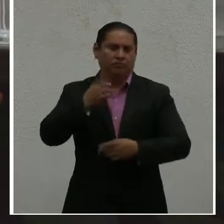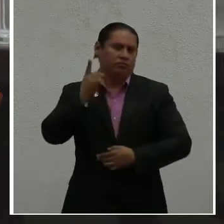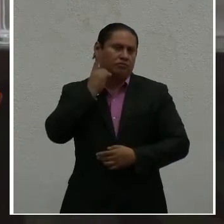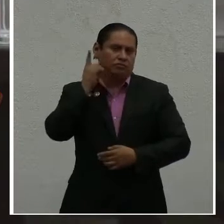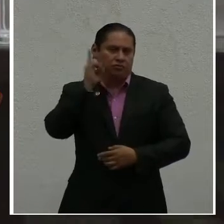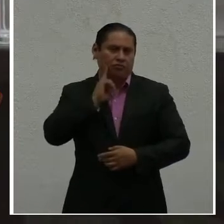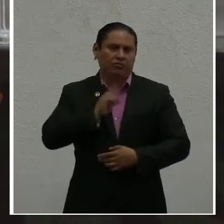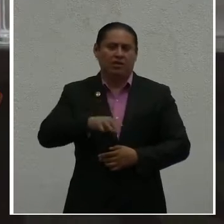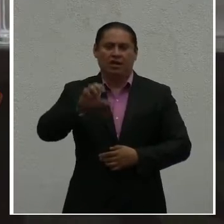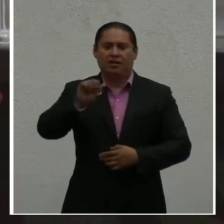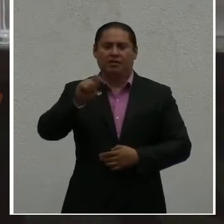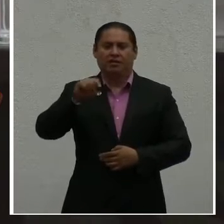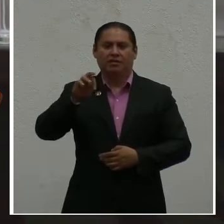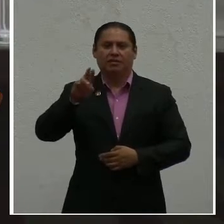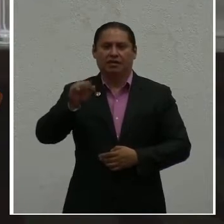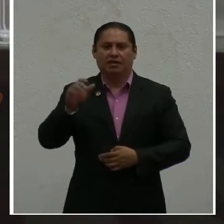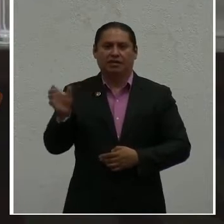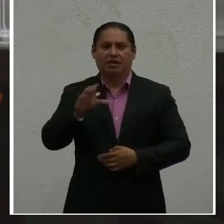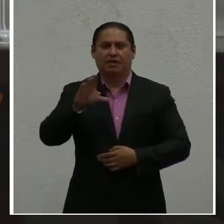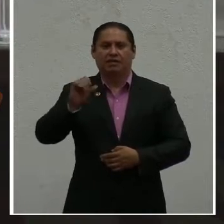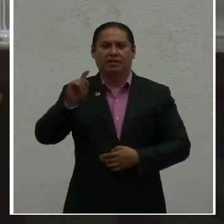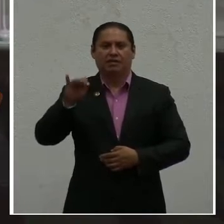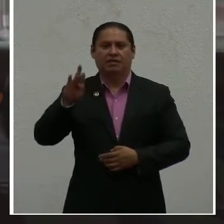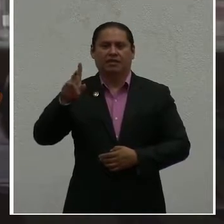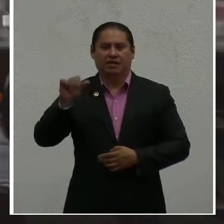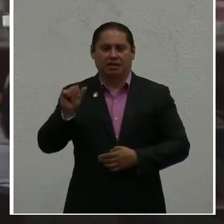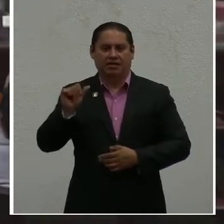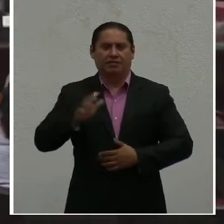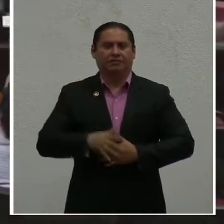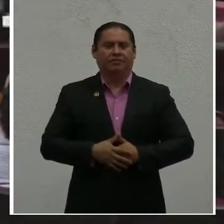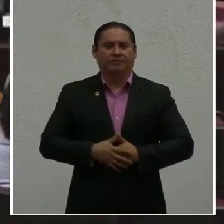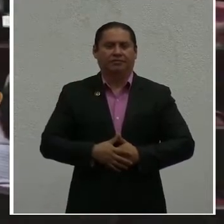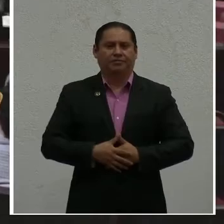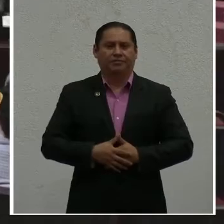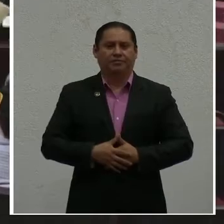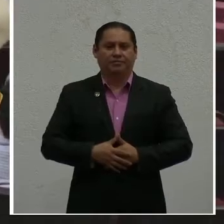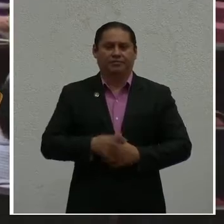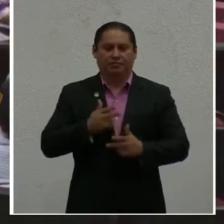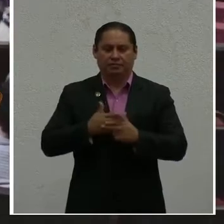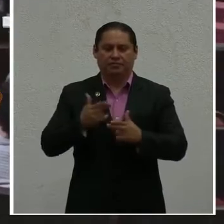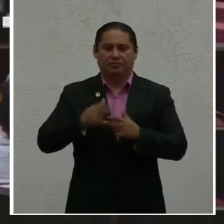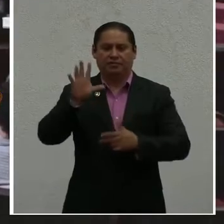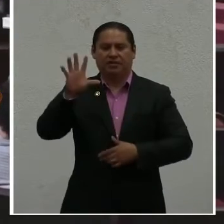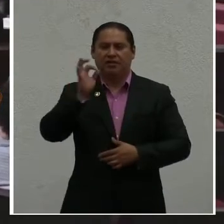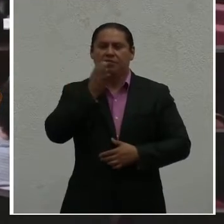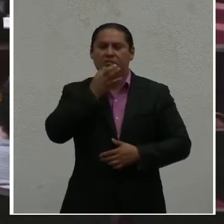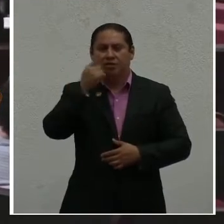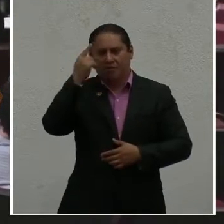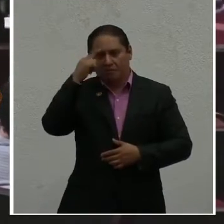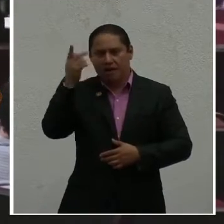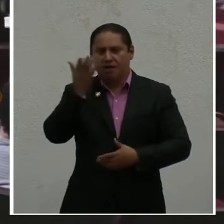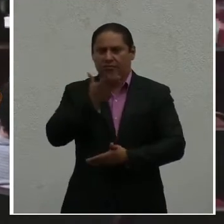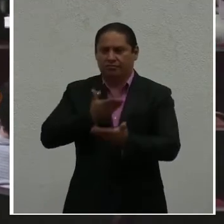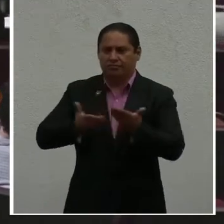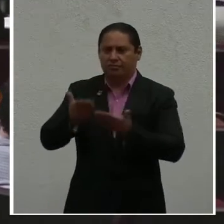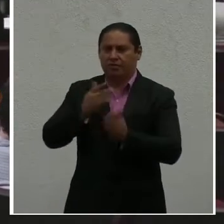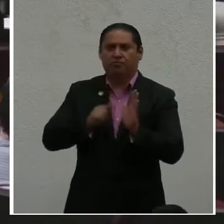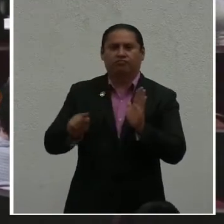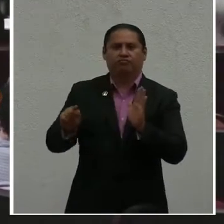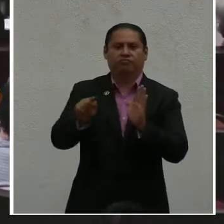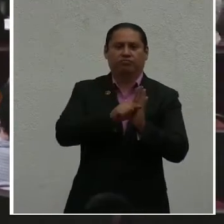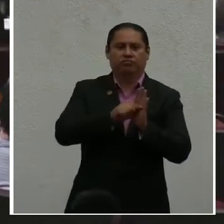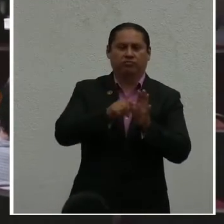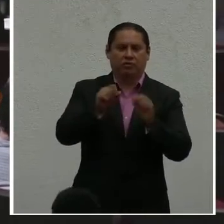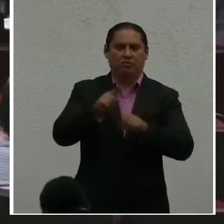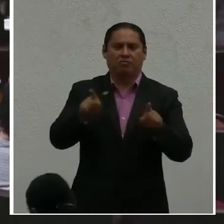diputada Sandra Cecilia Herrera Domínguez. Hasta por 5 minutos para argumentar en contra del dictamen que